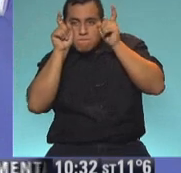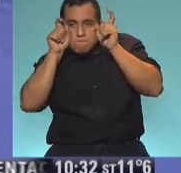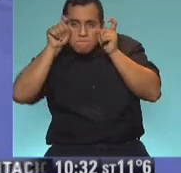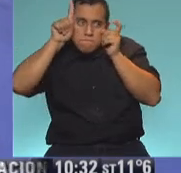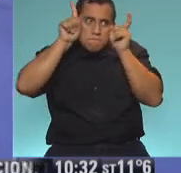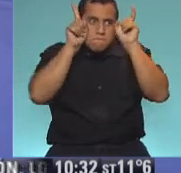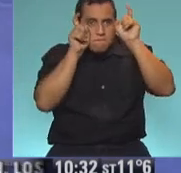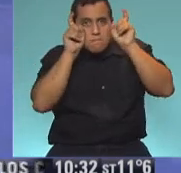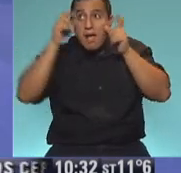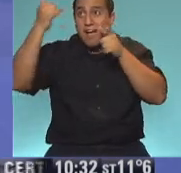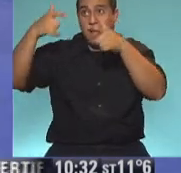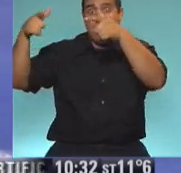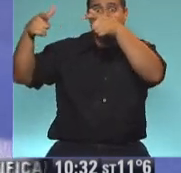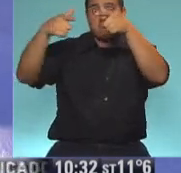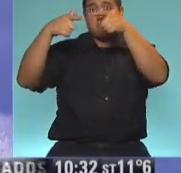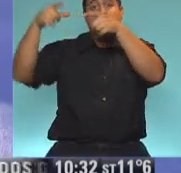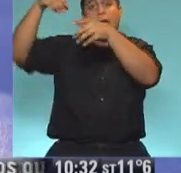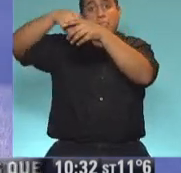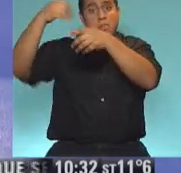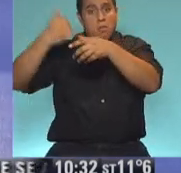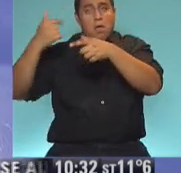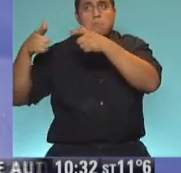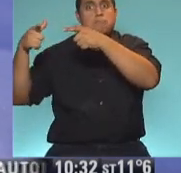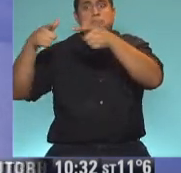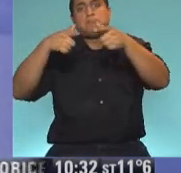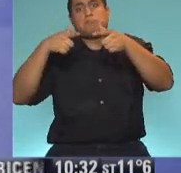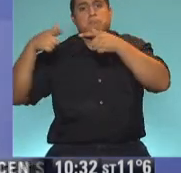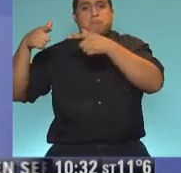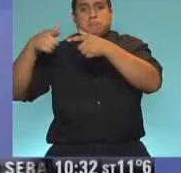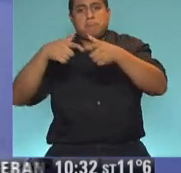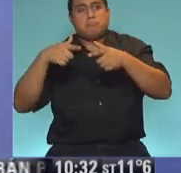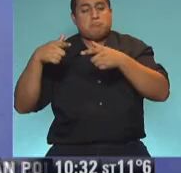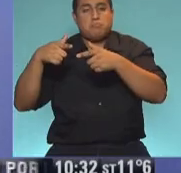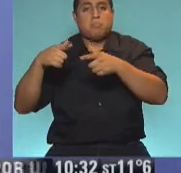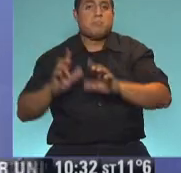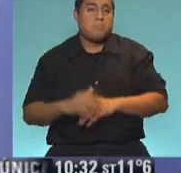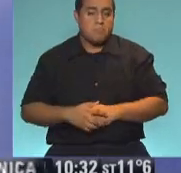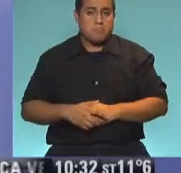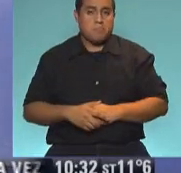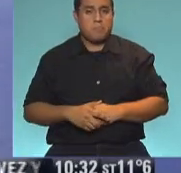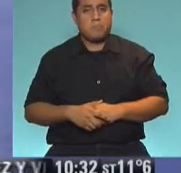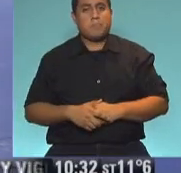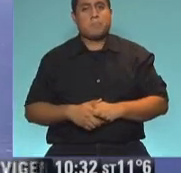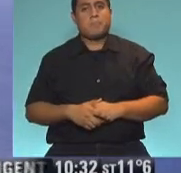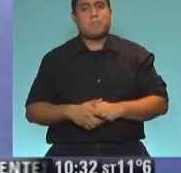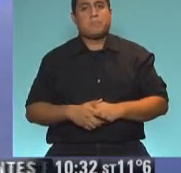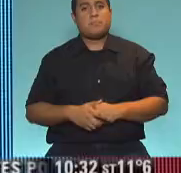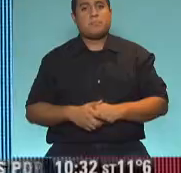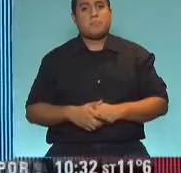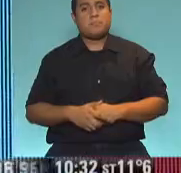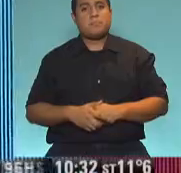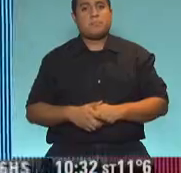espacial? ¿Teníamos un extraterrestre ahí o no? Los alienígenas que pueden viajar. Dale, ahí. Ahí está, puede viajar. Ahí está. Subamos. Puede viajar